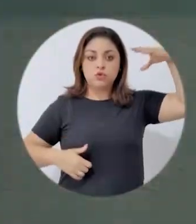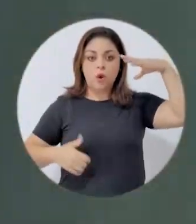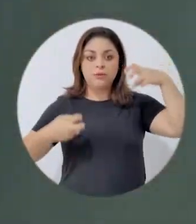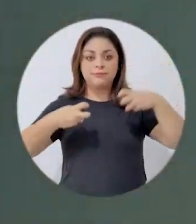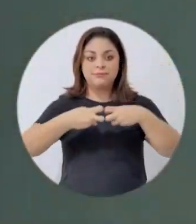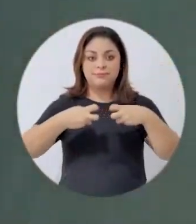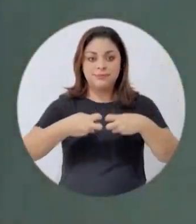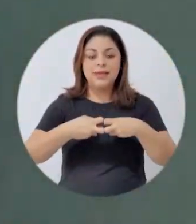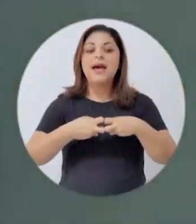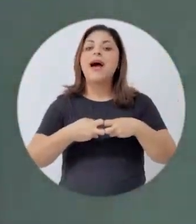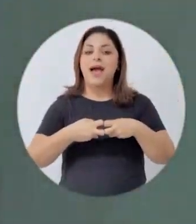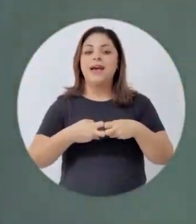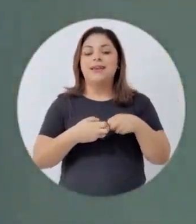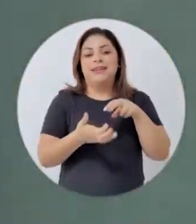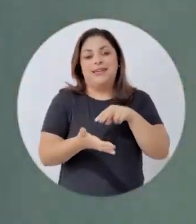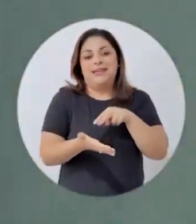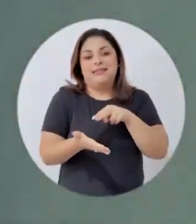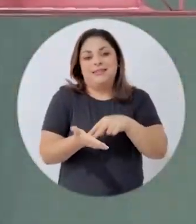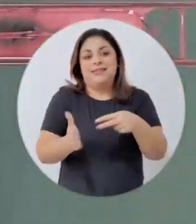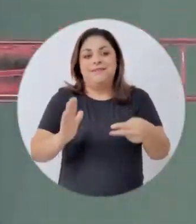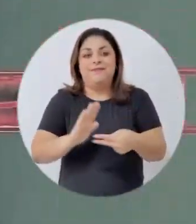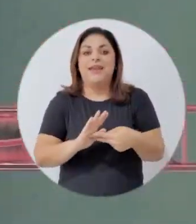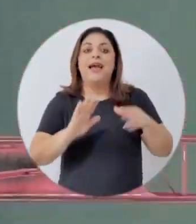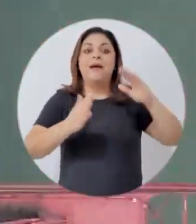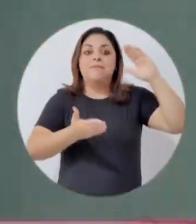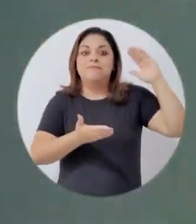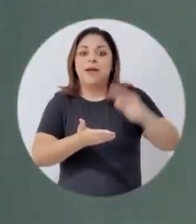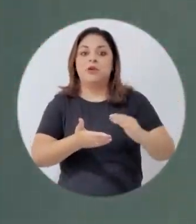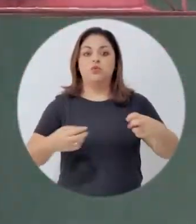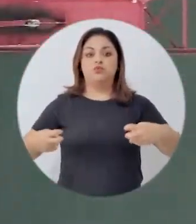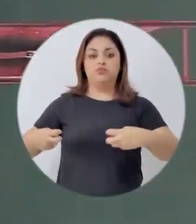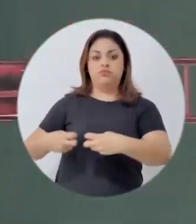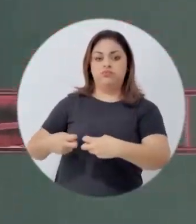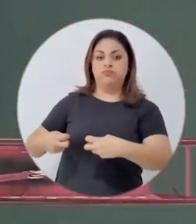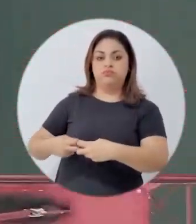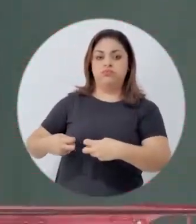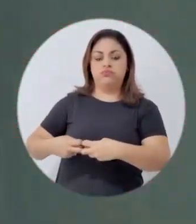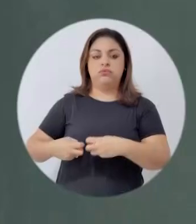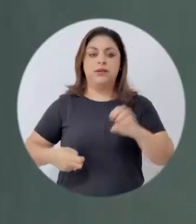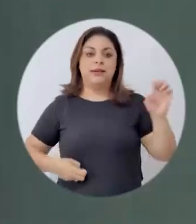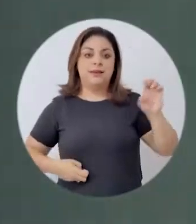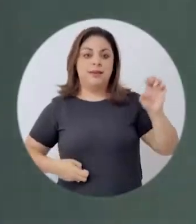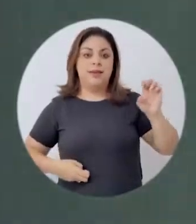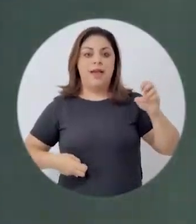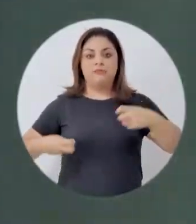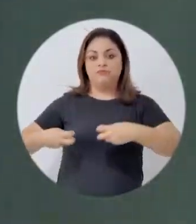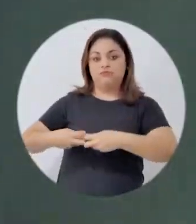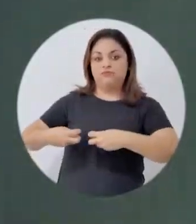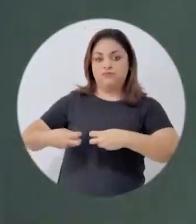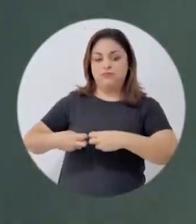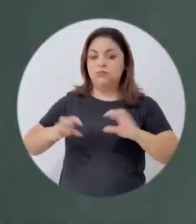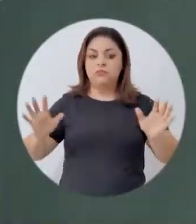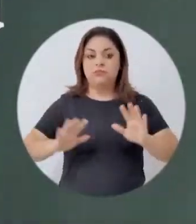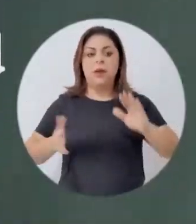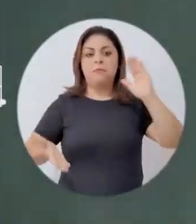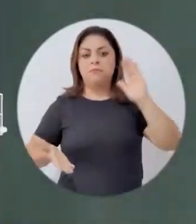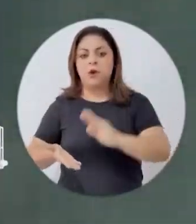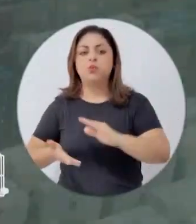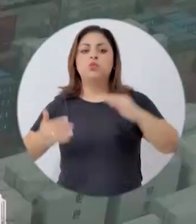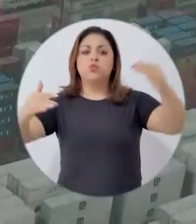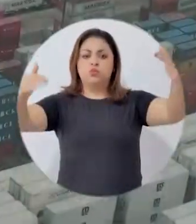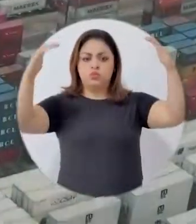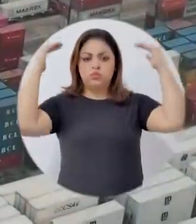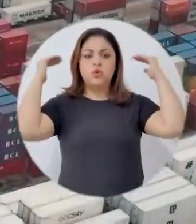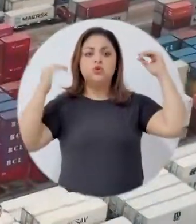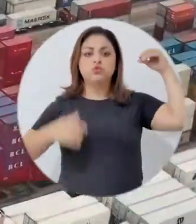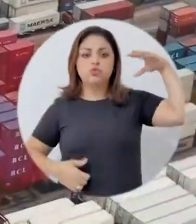solares hace que ya pues no dependamos de la energía eléctrica, que estemos generando nuestra propia energía eléctrica, y